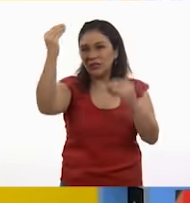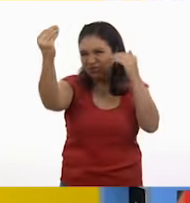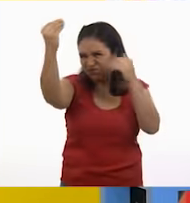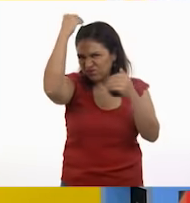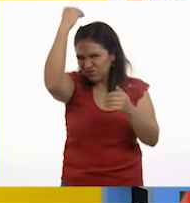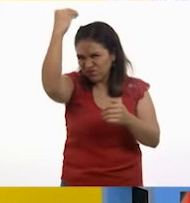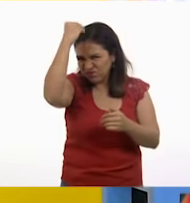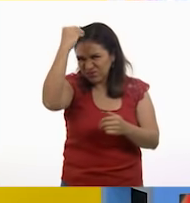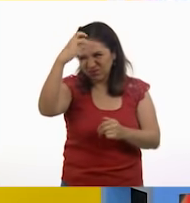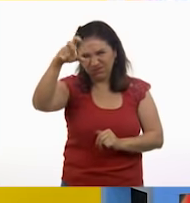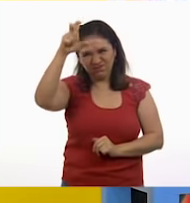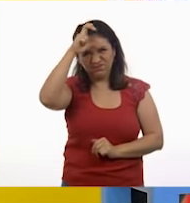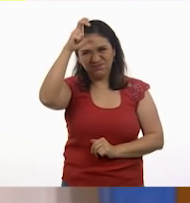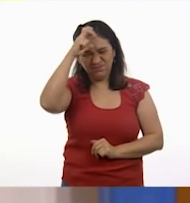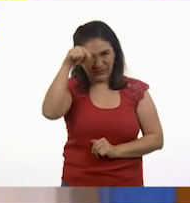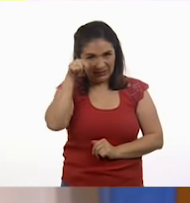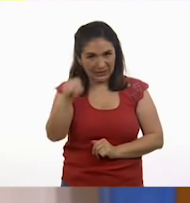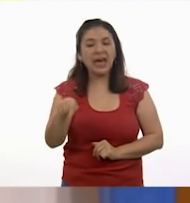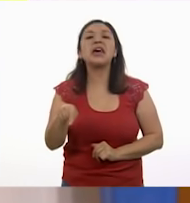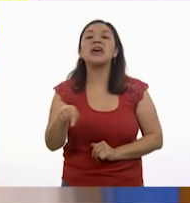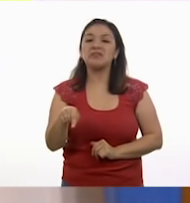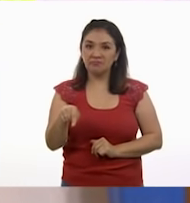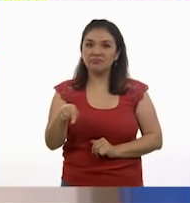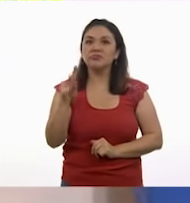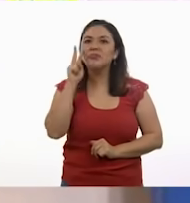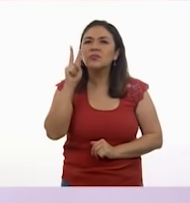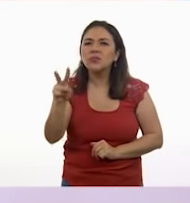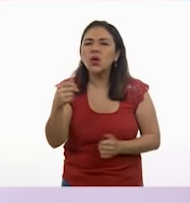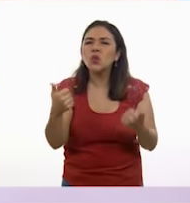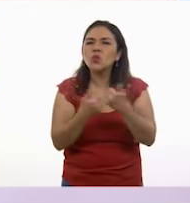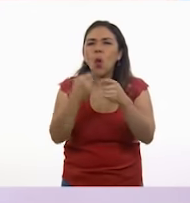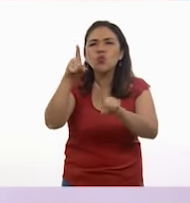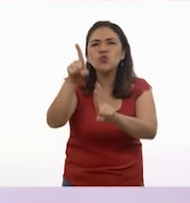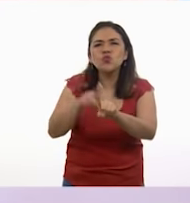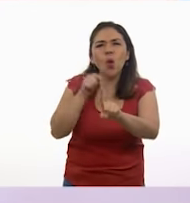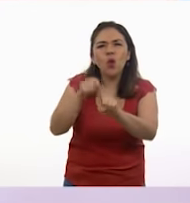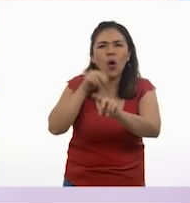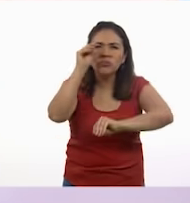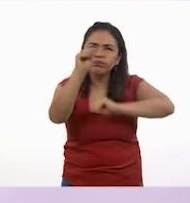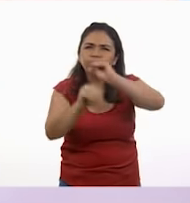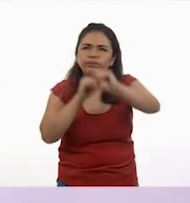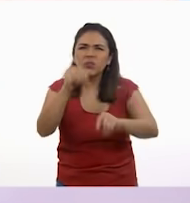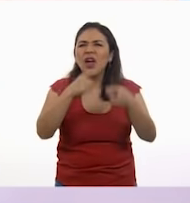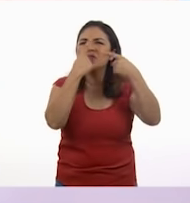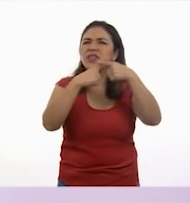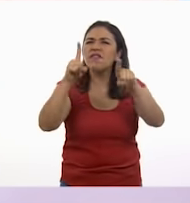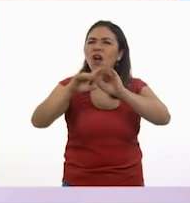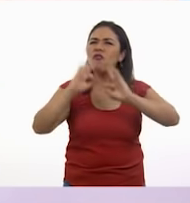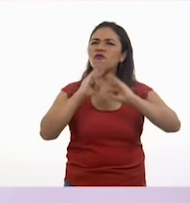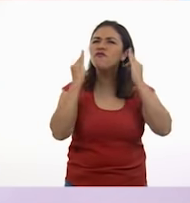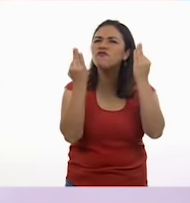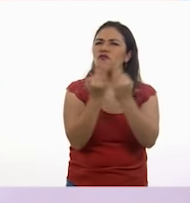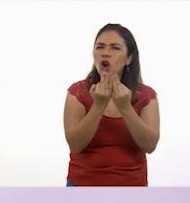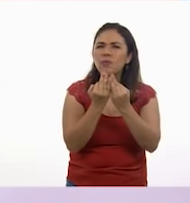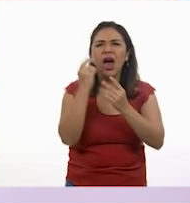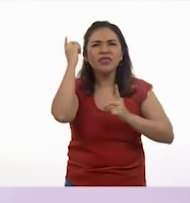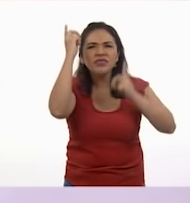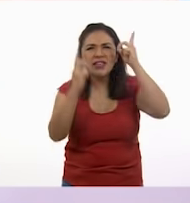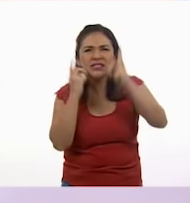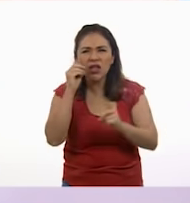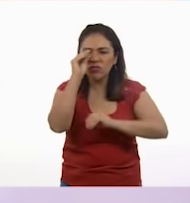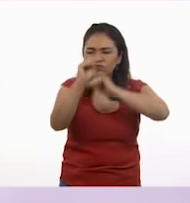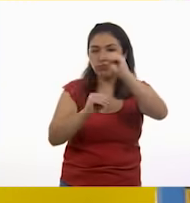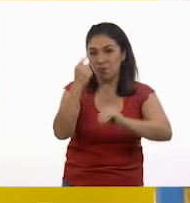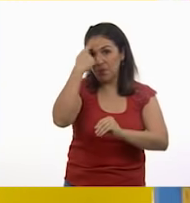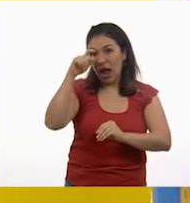representa una frente amplia sabiduría vean como utilizan colores distintos diseños para poder representar las máscaras